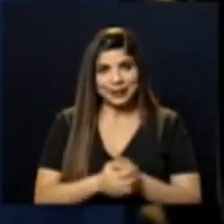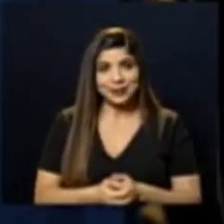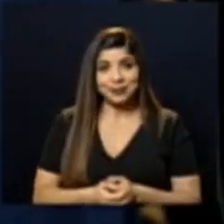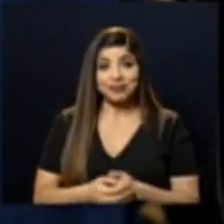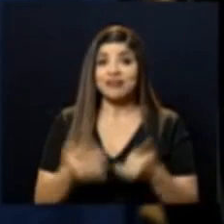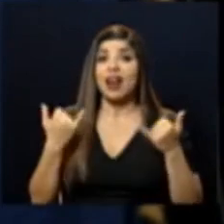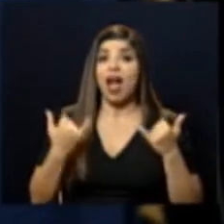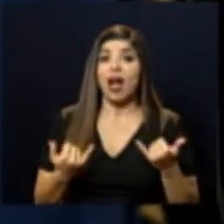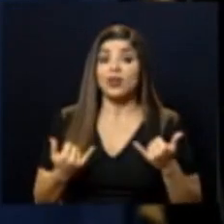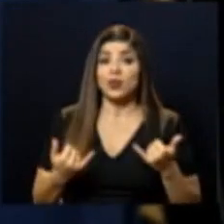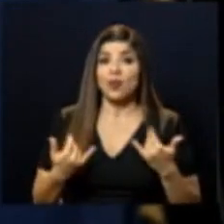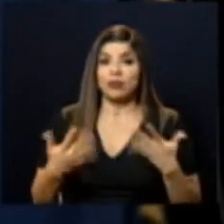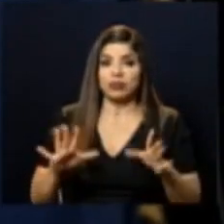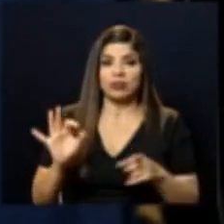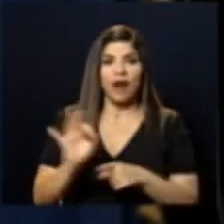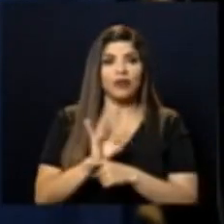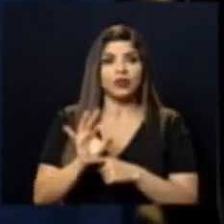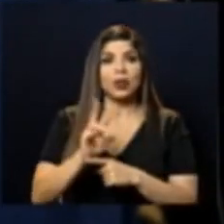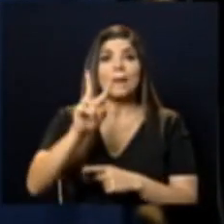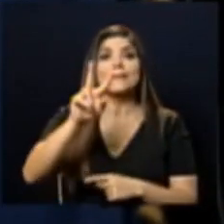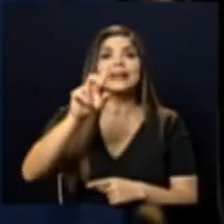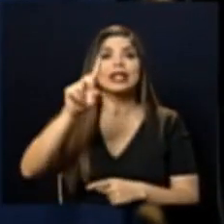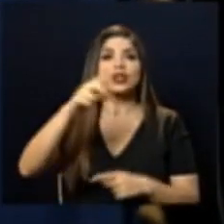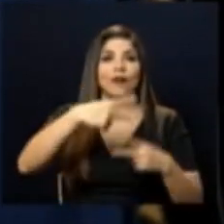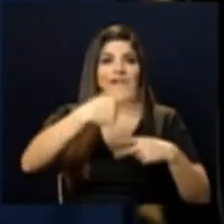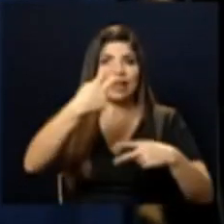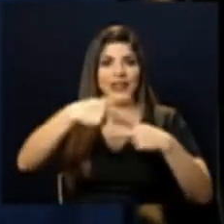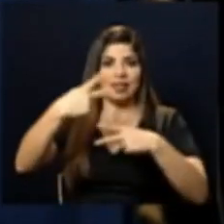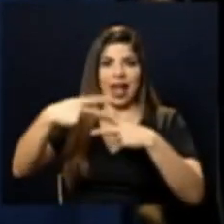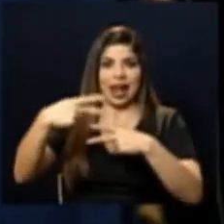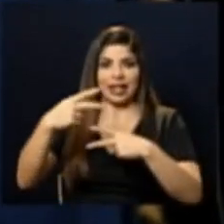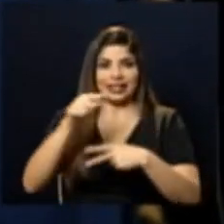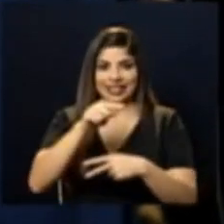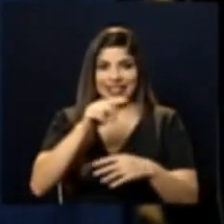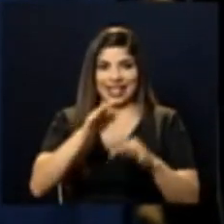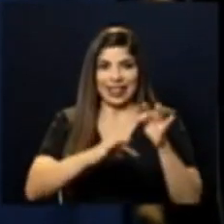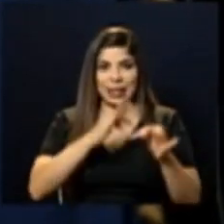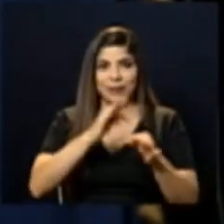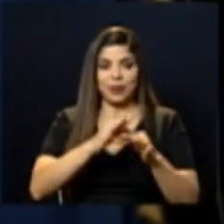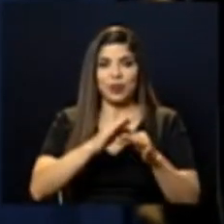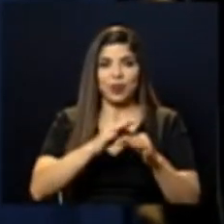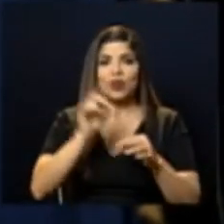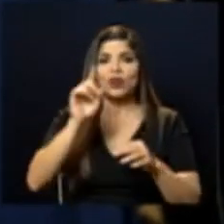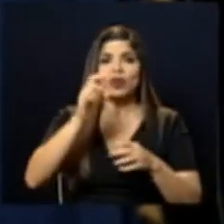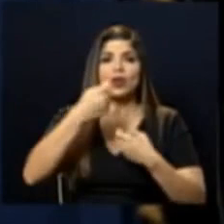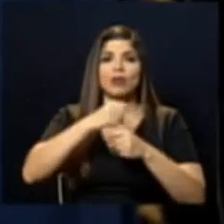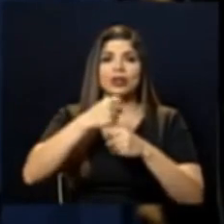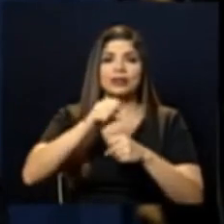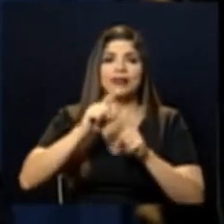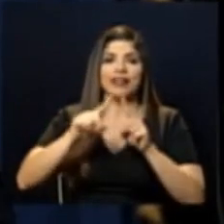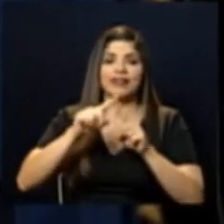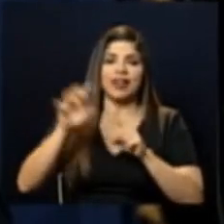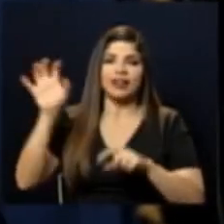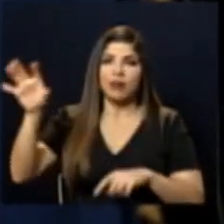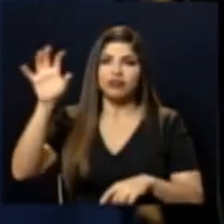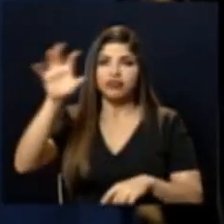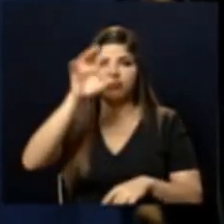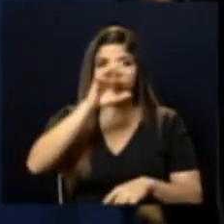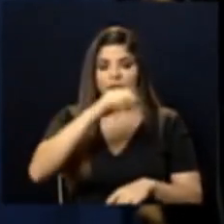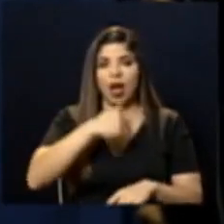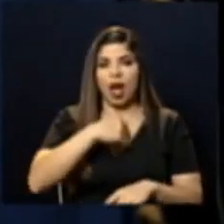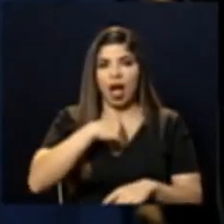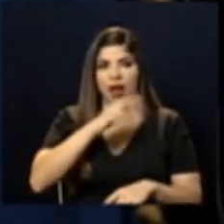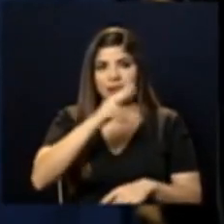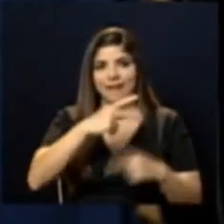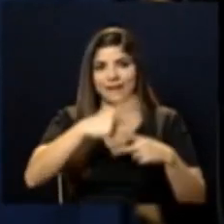Actualmente se encuentran operando 21 ventanillas de este tipo en diferentes municipalidades.